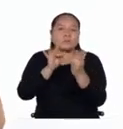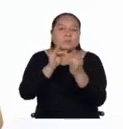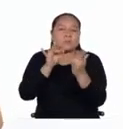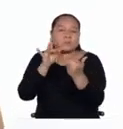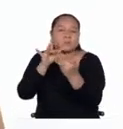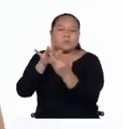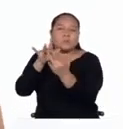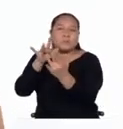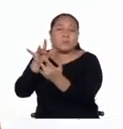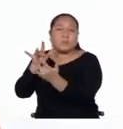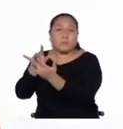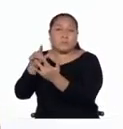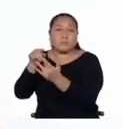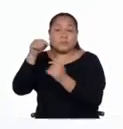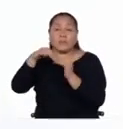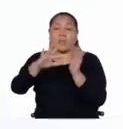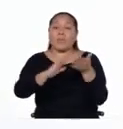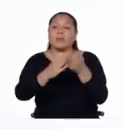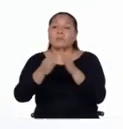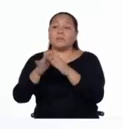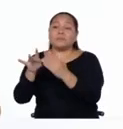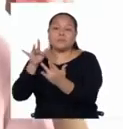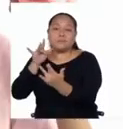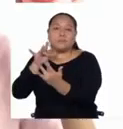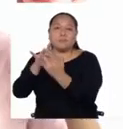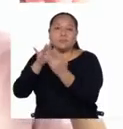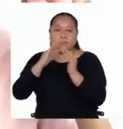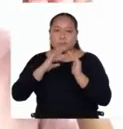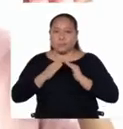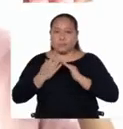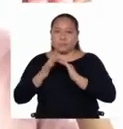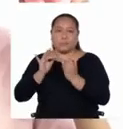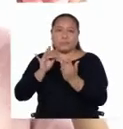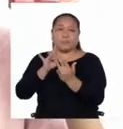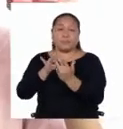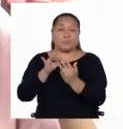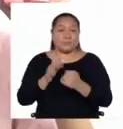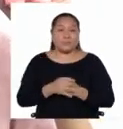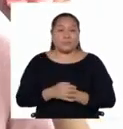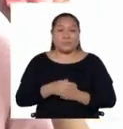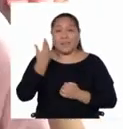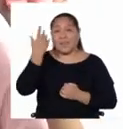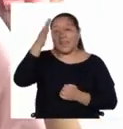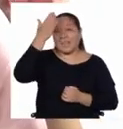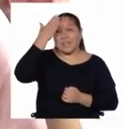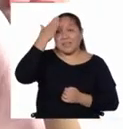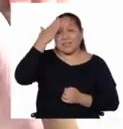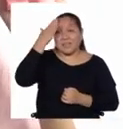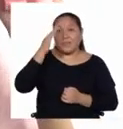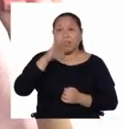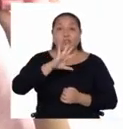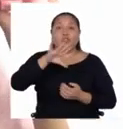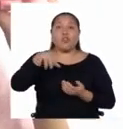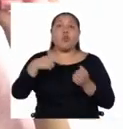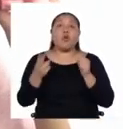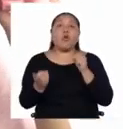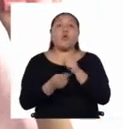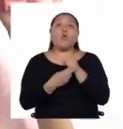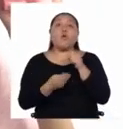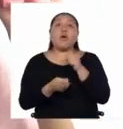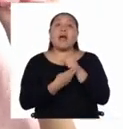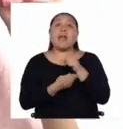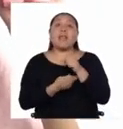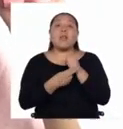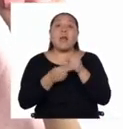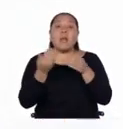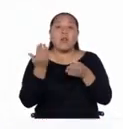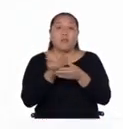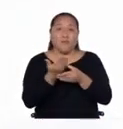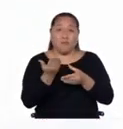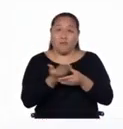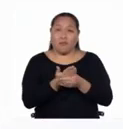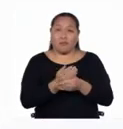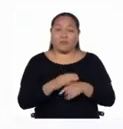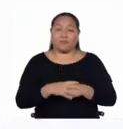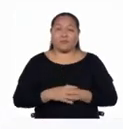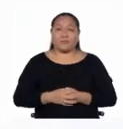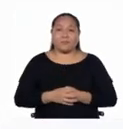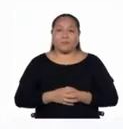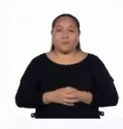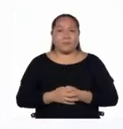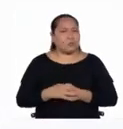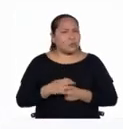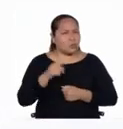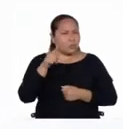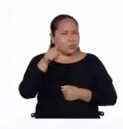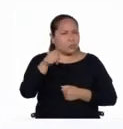conexión entre las ciudades del país. Y ya lo saben, todo guardado en el portafolio. Oye, Rodrigo, ¿y